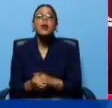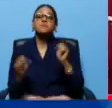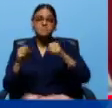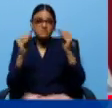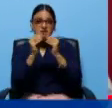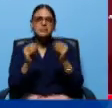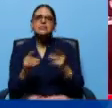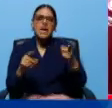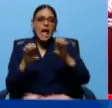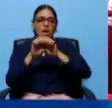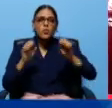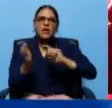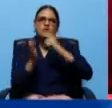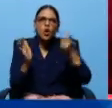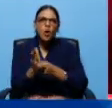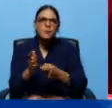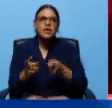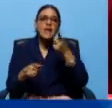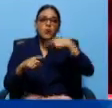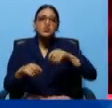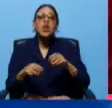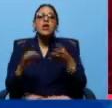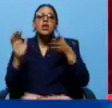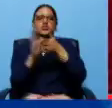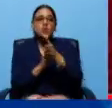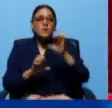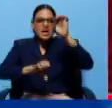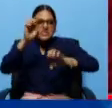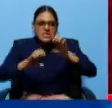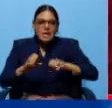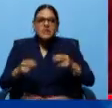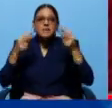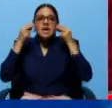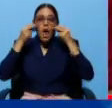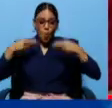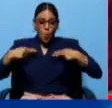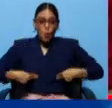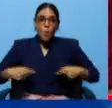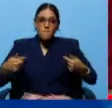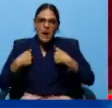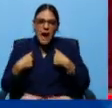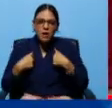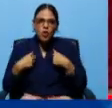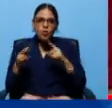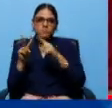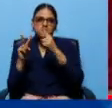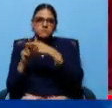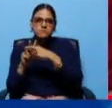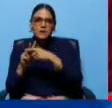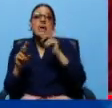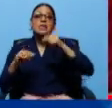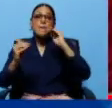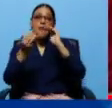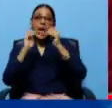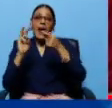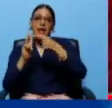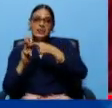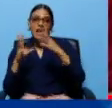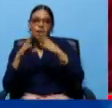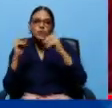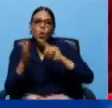Efectivamente, la educación integral nos científica, permite... Científica, humanística y... Ética. Ética.